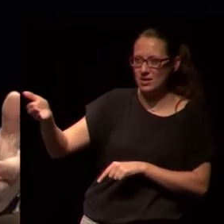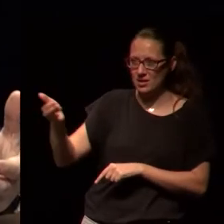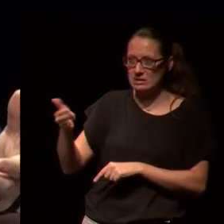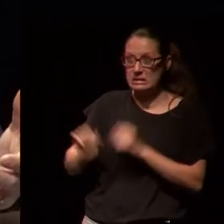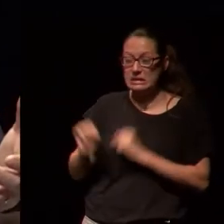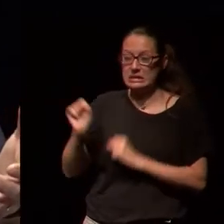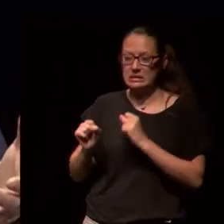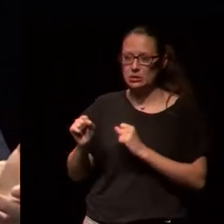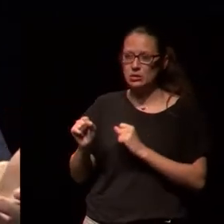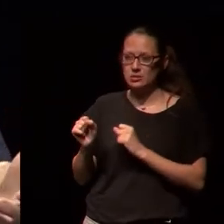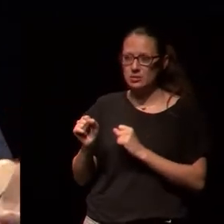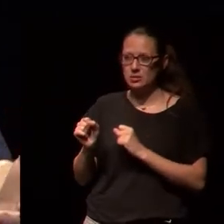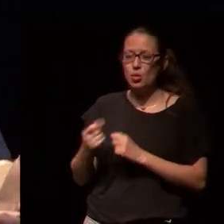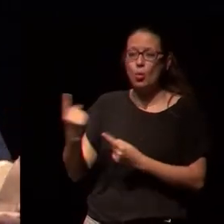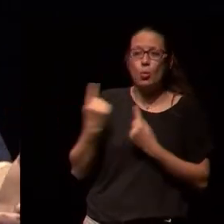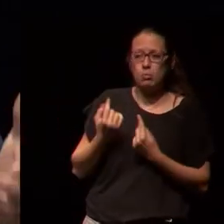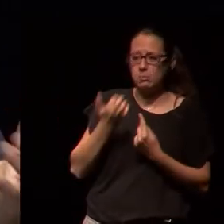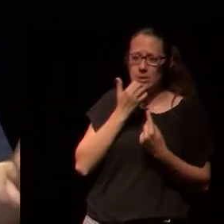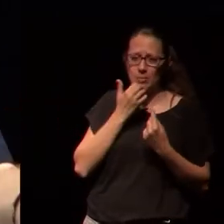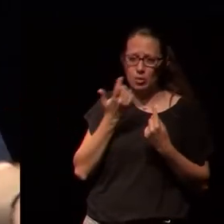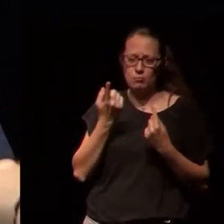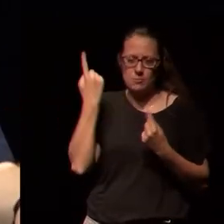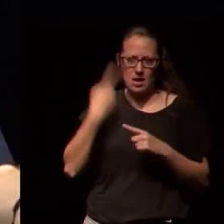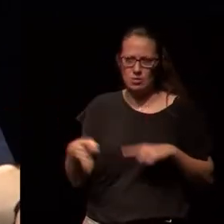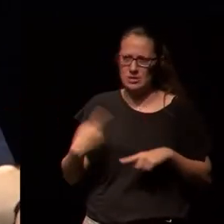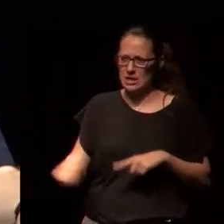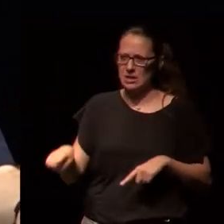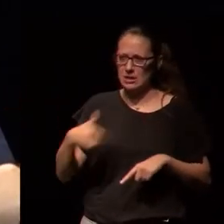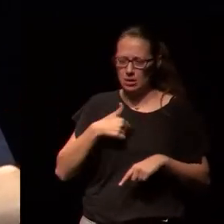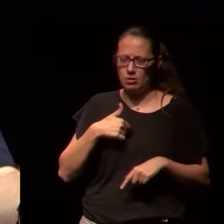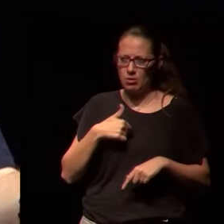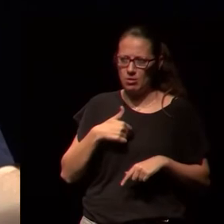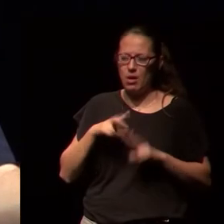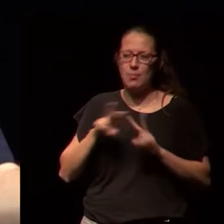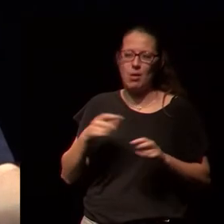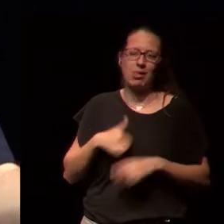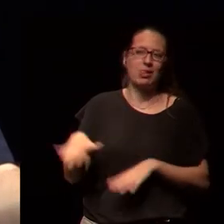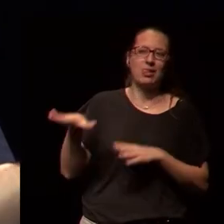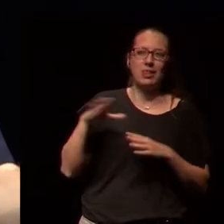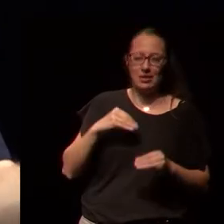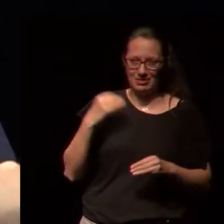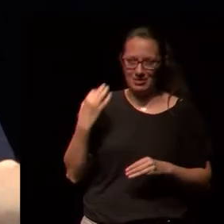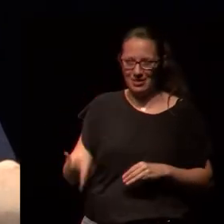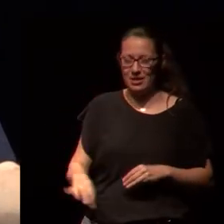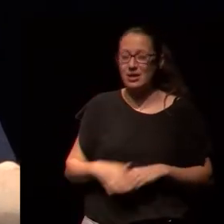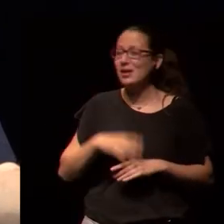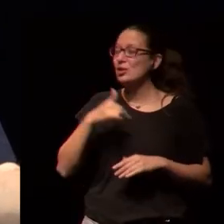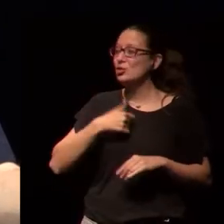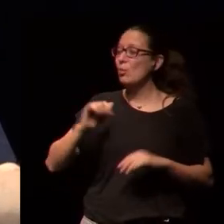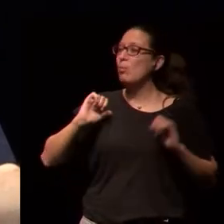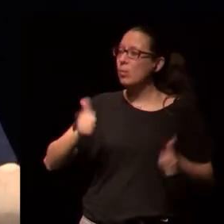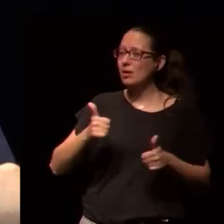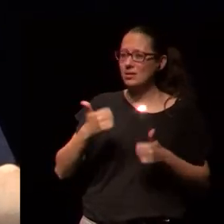Una de las tensiones, por ejemplo, que yo comprendí al principio, porque yo empecé a trabajar en